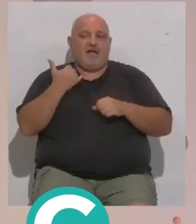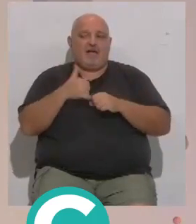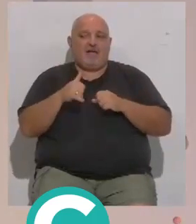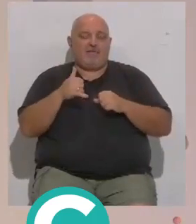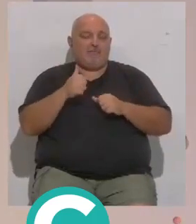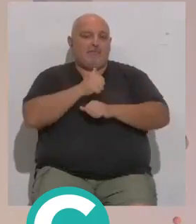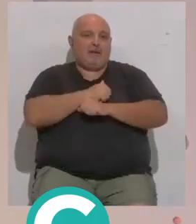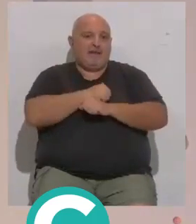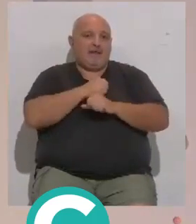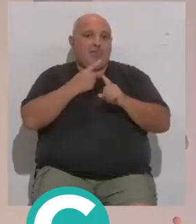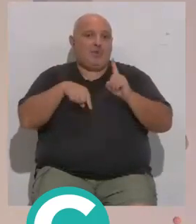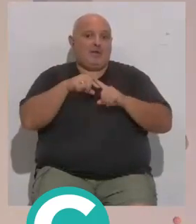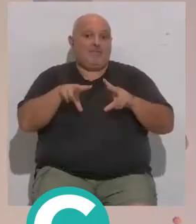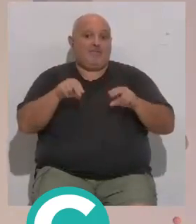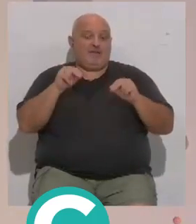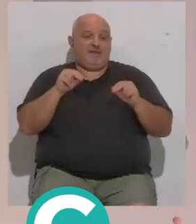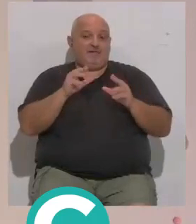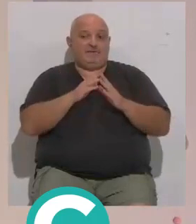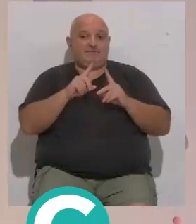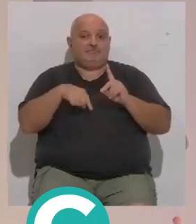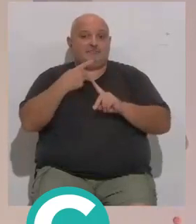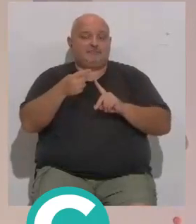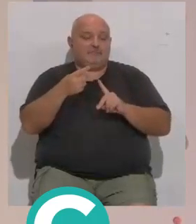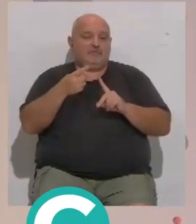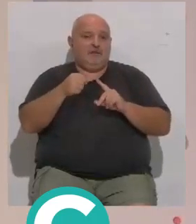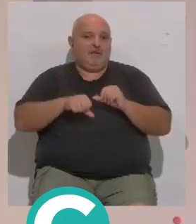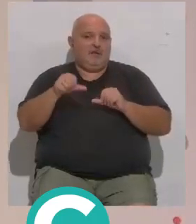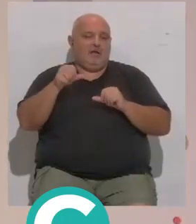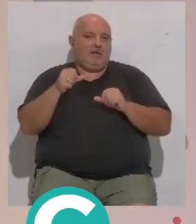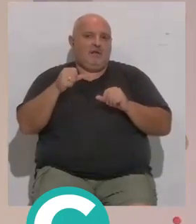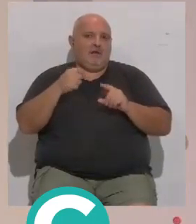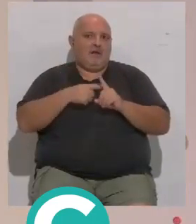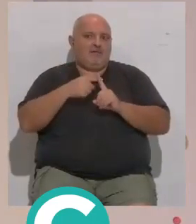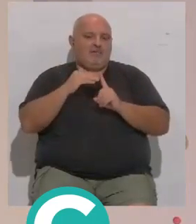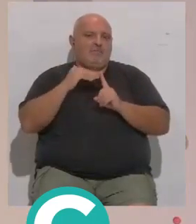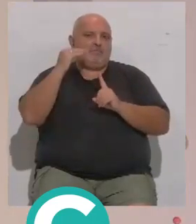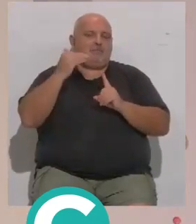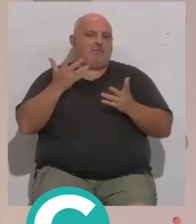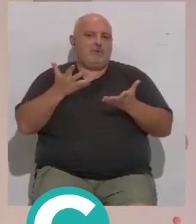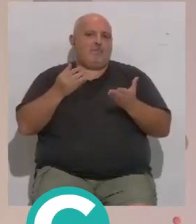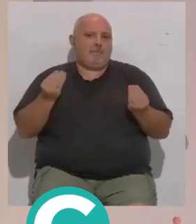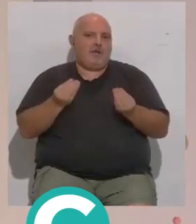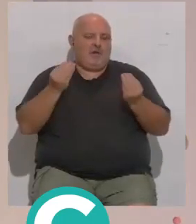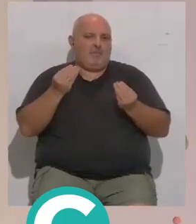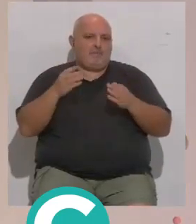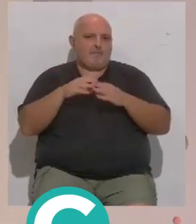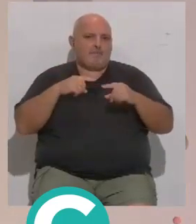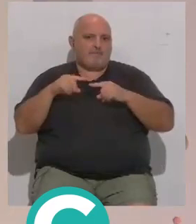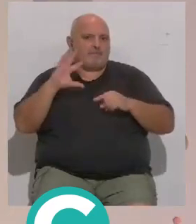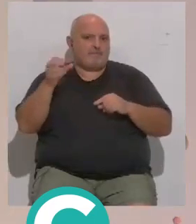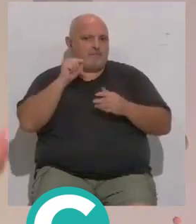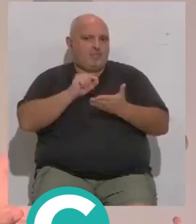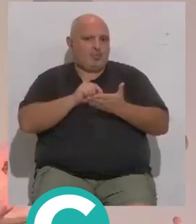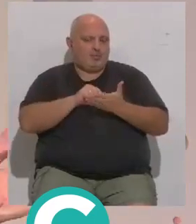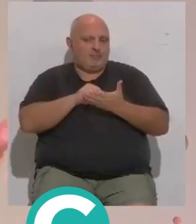se espera a la vuelta de este parón es que pueda rendir a su mejor nivel para ayudar al equipo de Sergio a conseguir